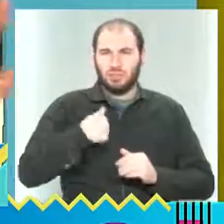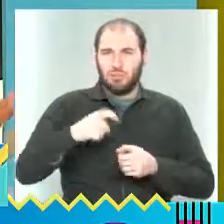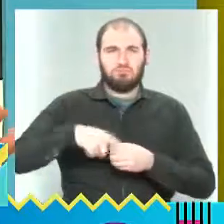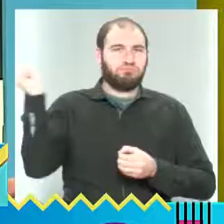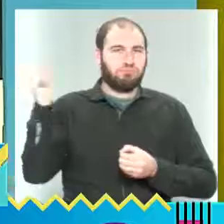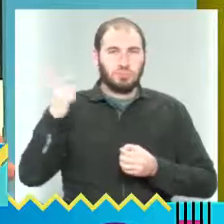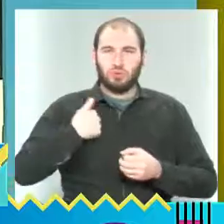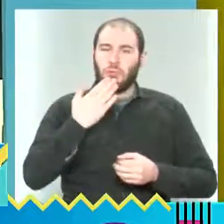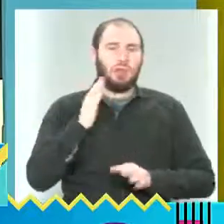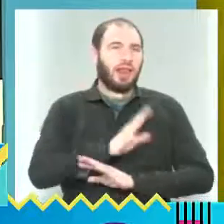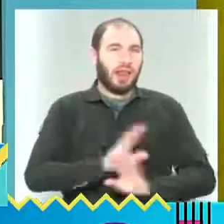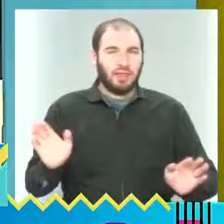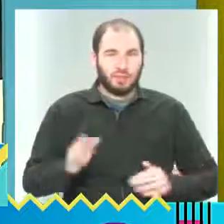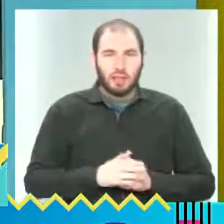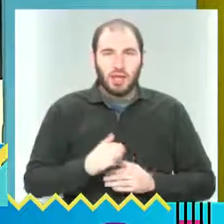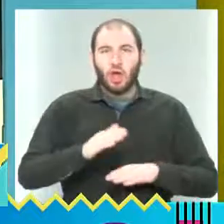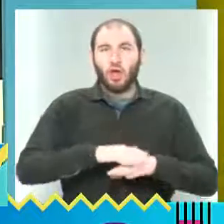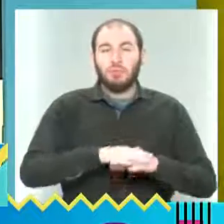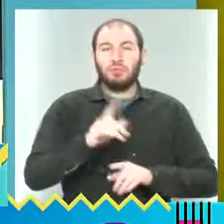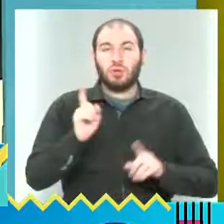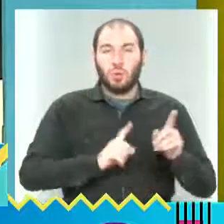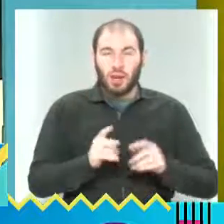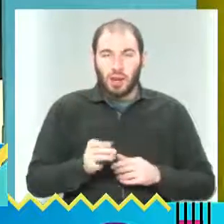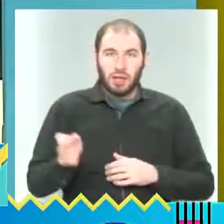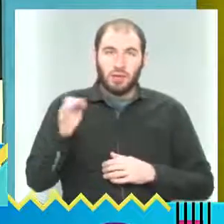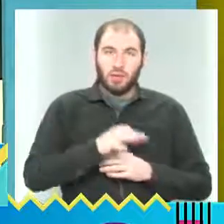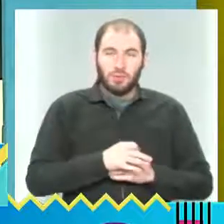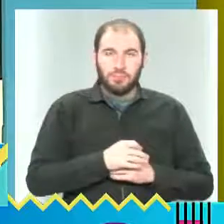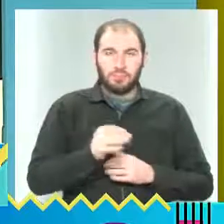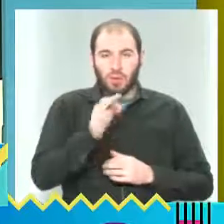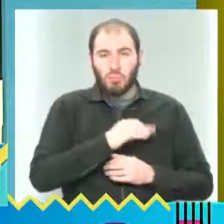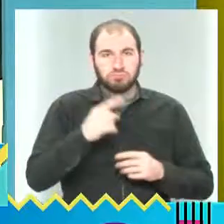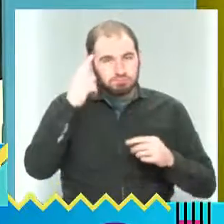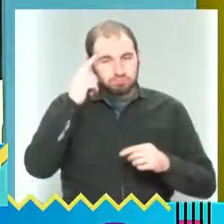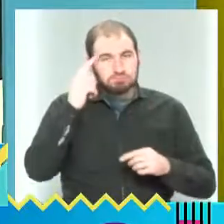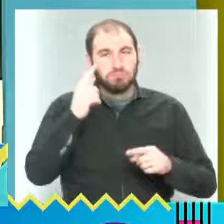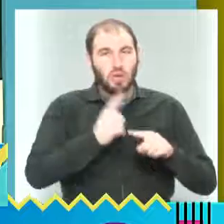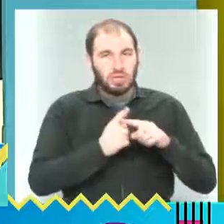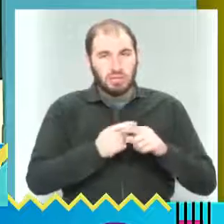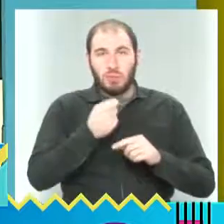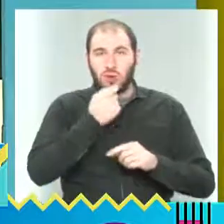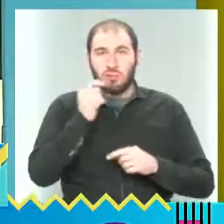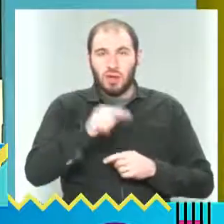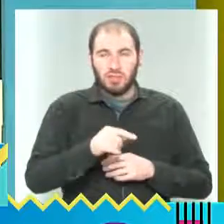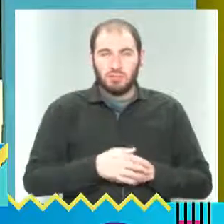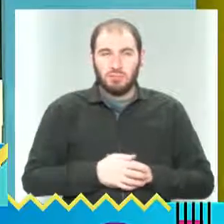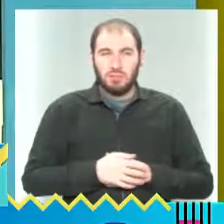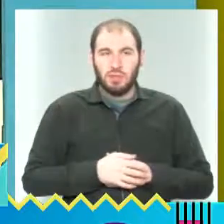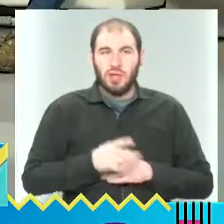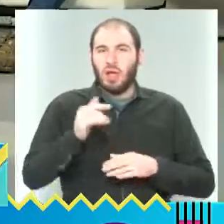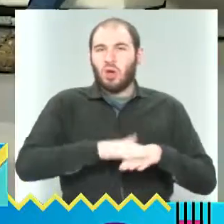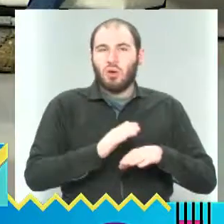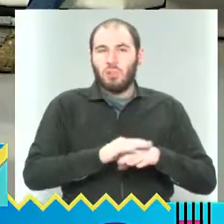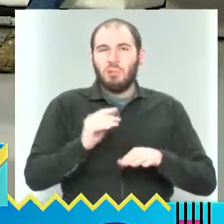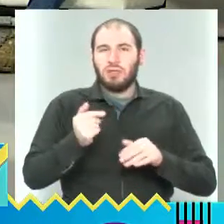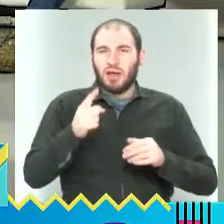yo no cumplo con nada de esto. ¿Qué compromiso se puede tener o qué visión positiva se puede tener si eso, digo, no hay un compromiso